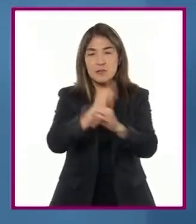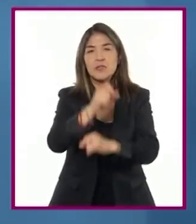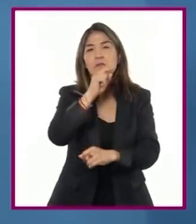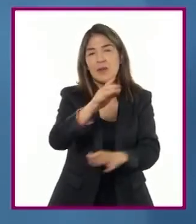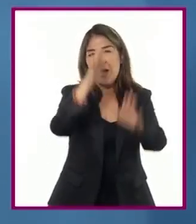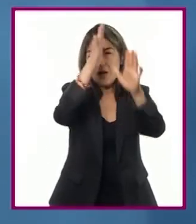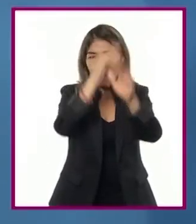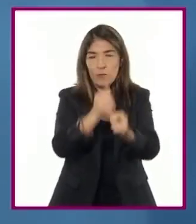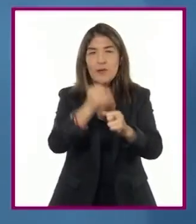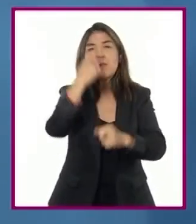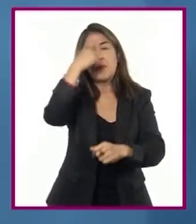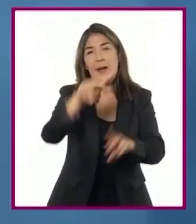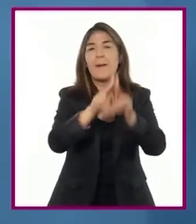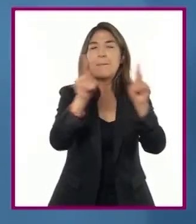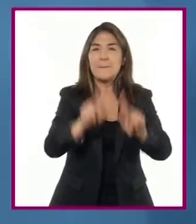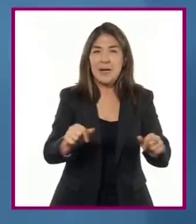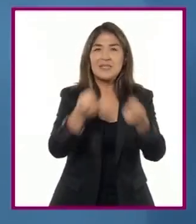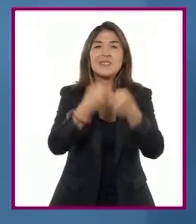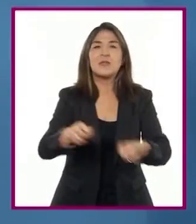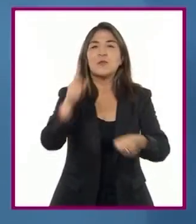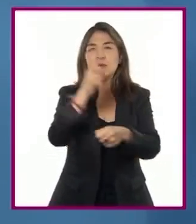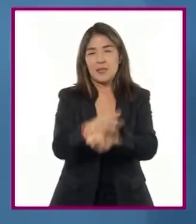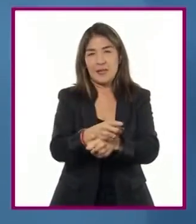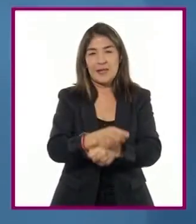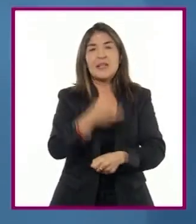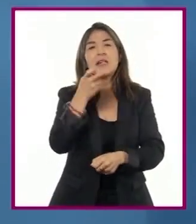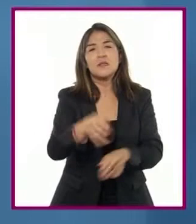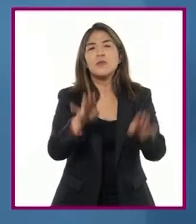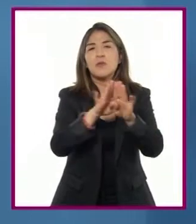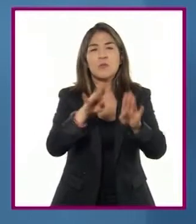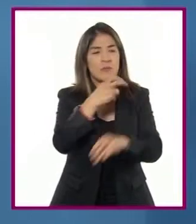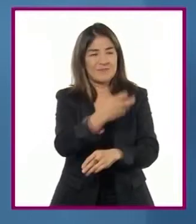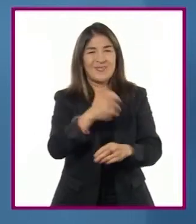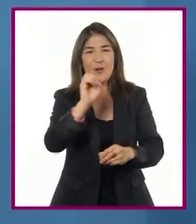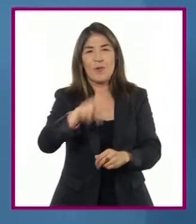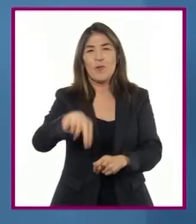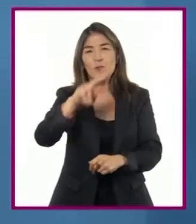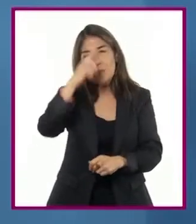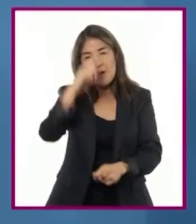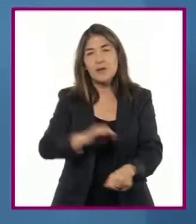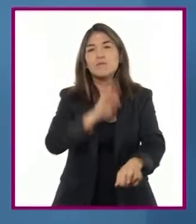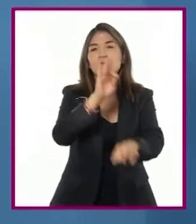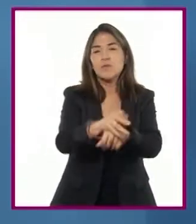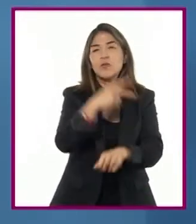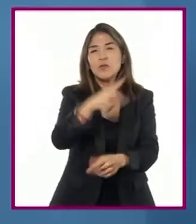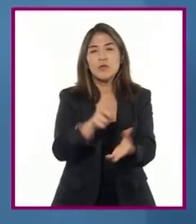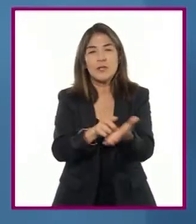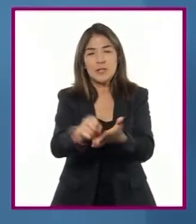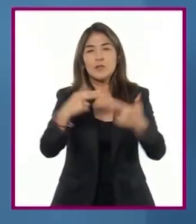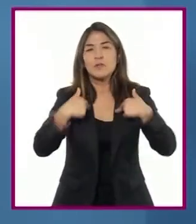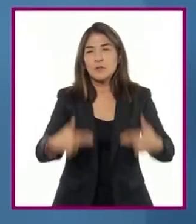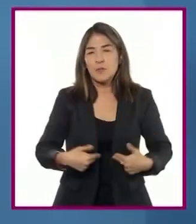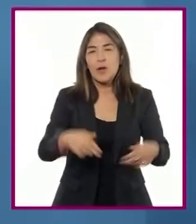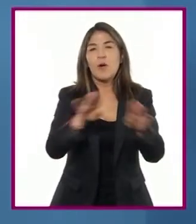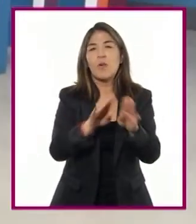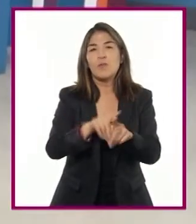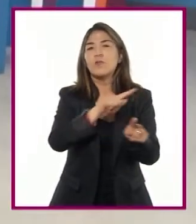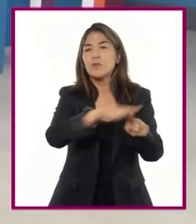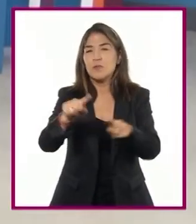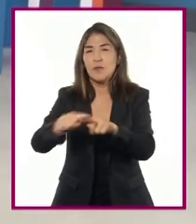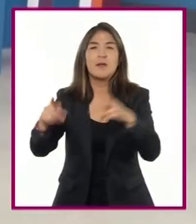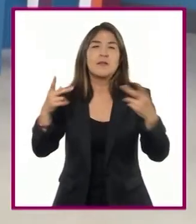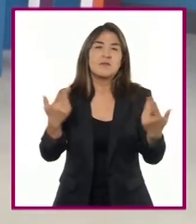seguridad. Además, esta institución busca promover los derechos humanos y el pleno desarrollo de la humanidad.